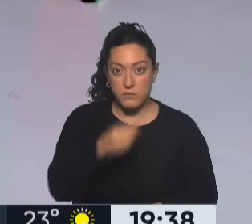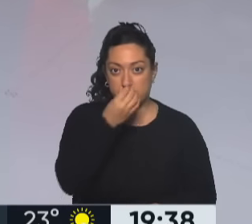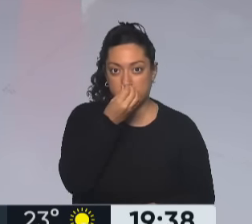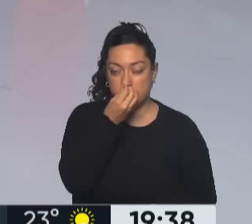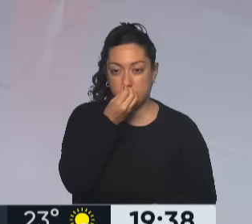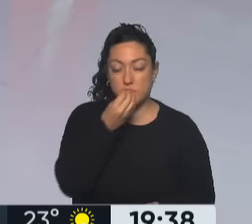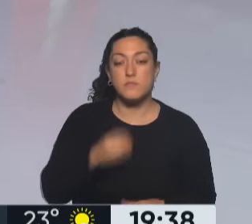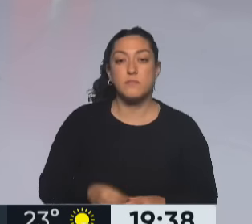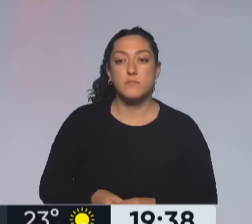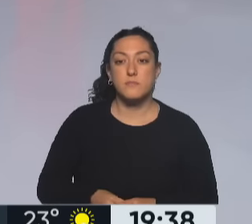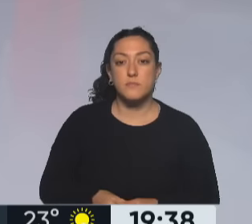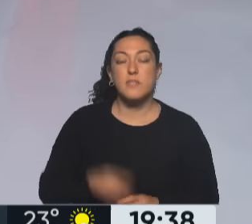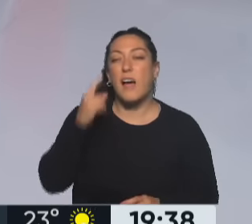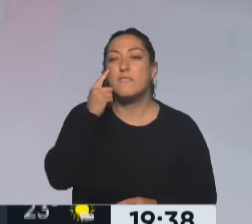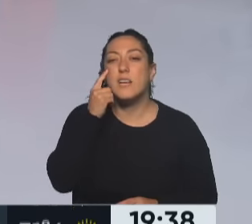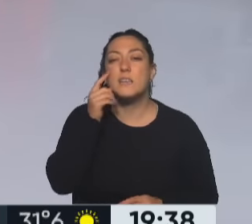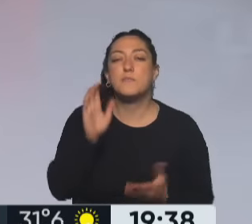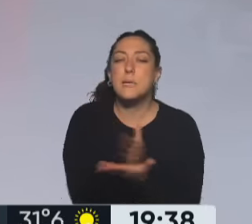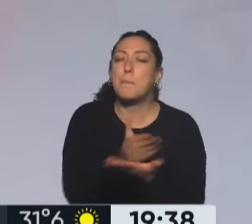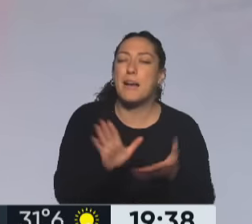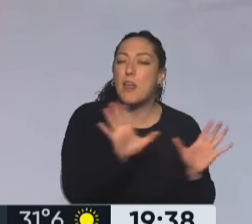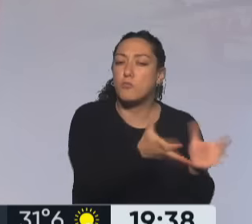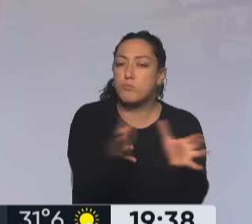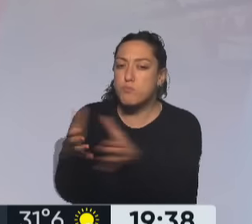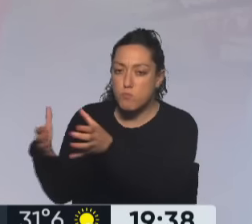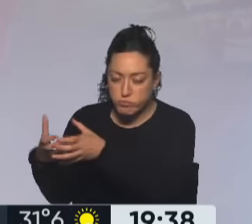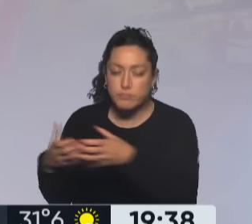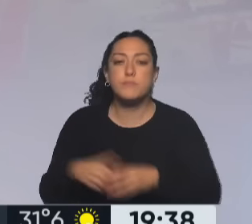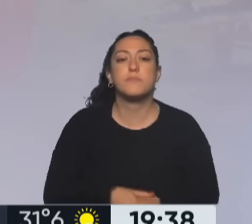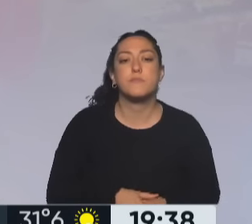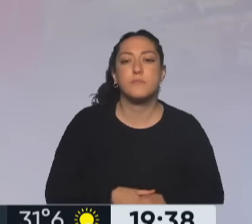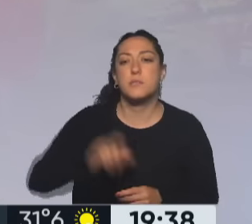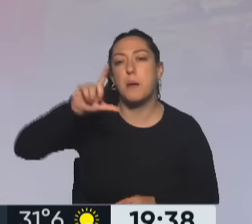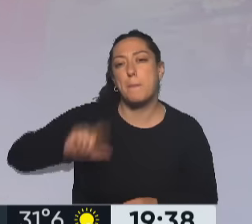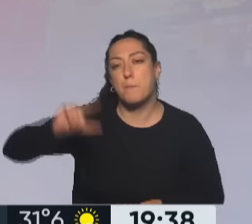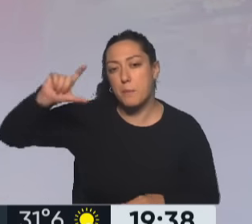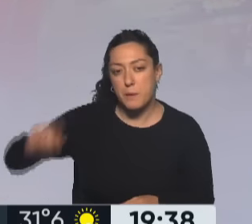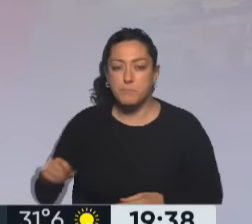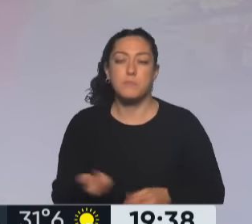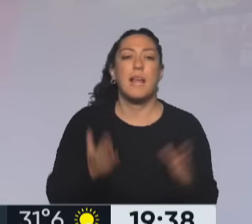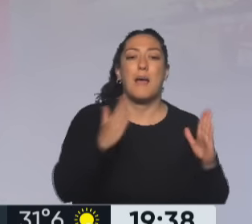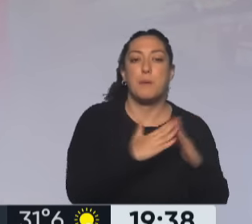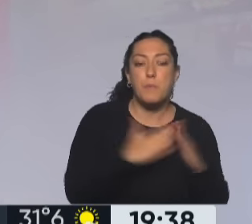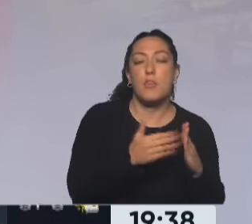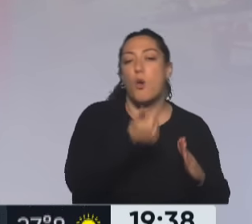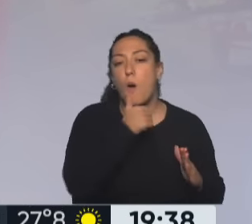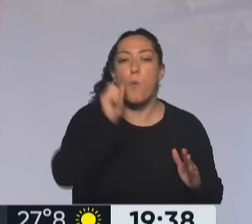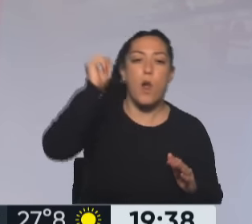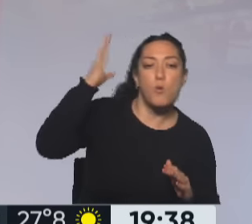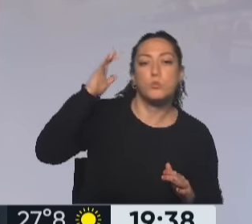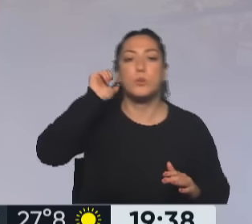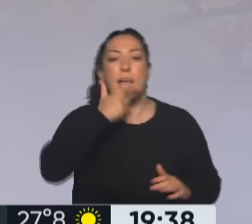193%. Pero vamos a verlo por rubros, cuáles fueron los que más y menos aumentaron. Vivienda, agua, luz, gas y